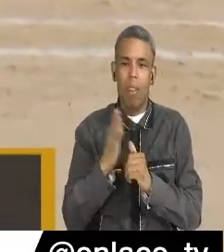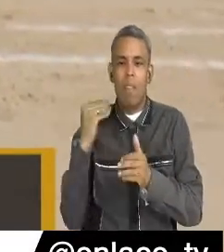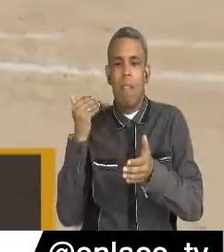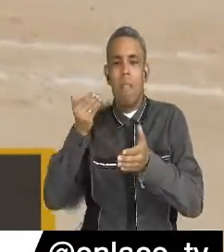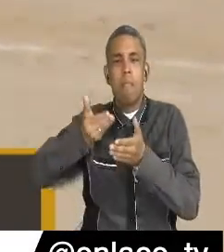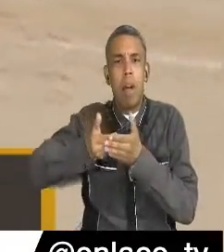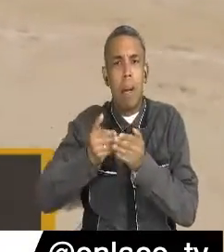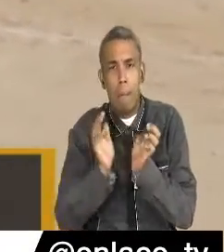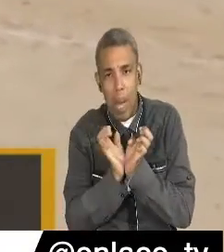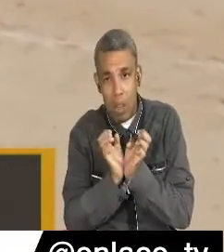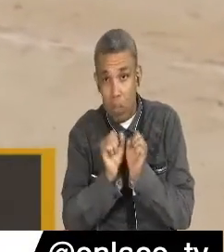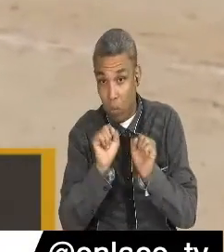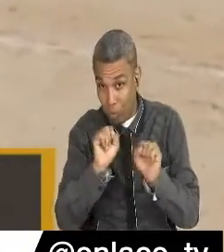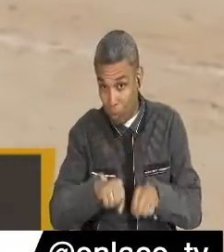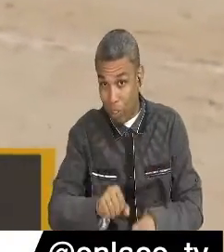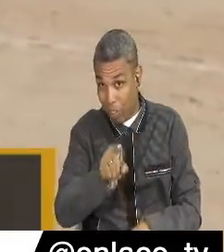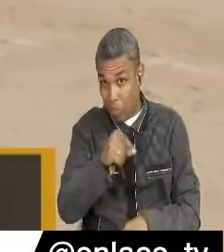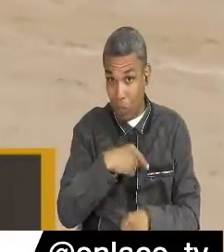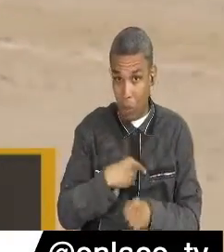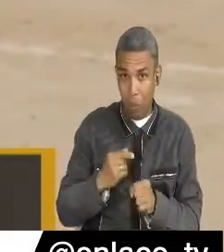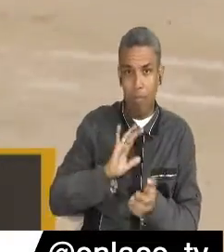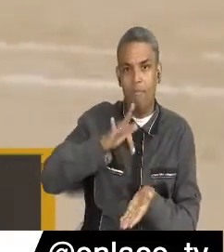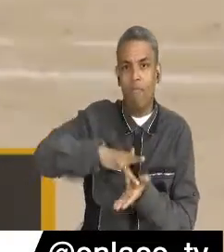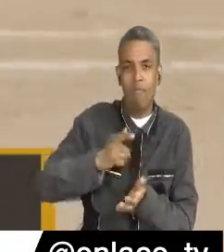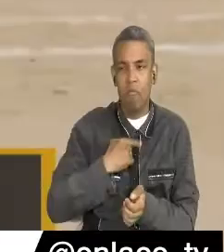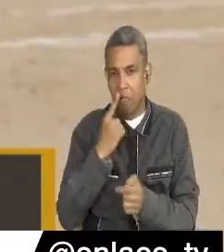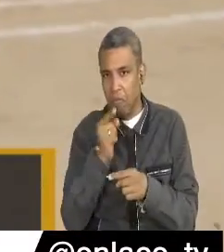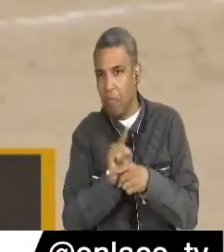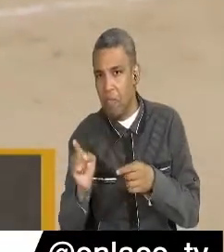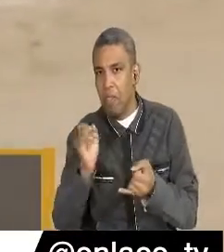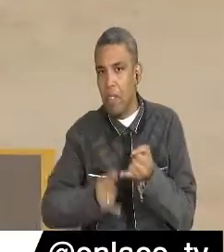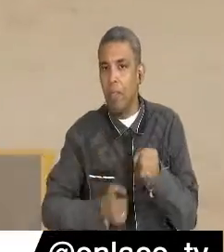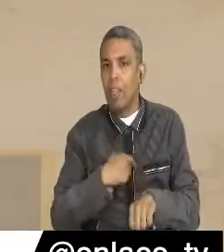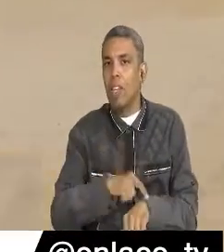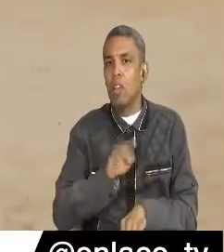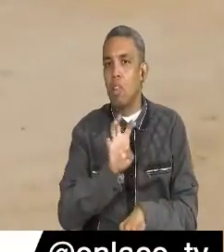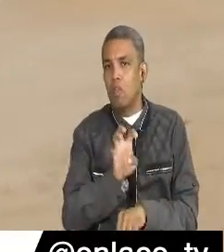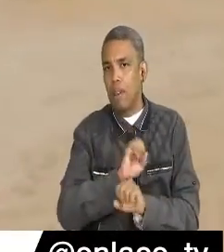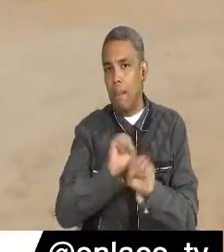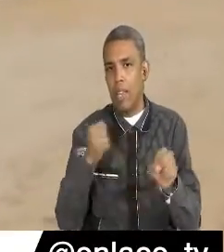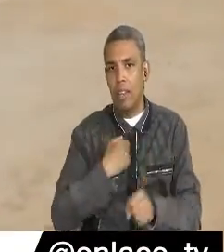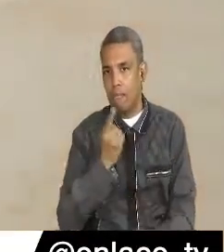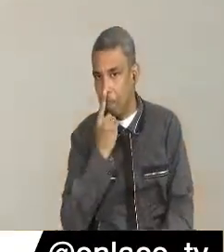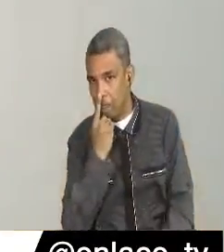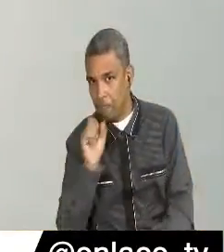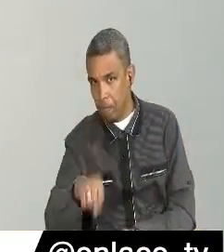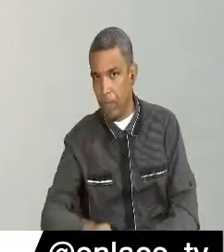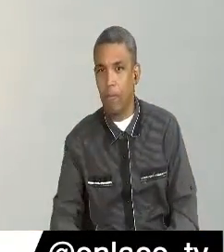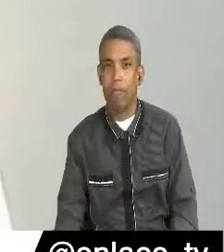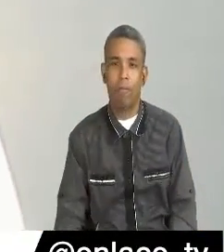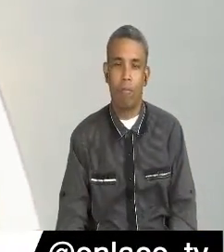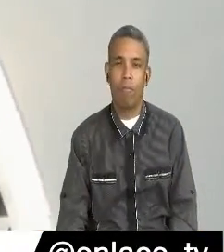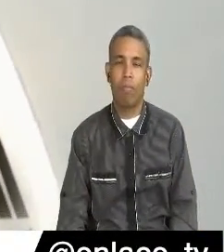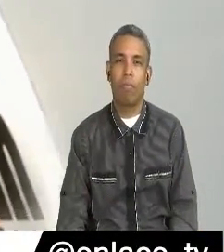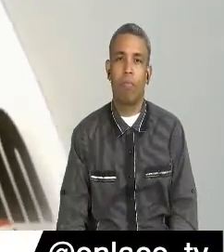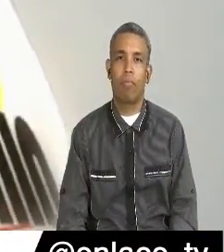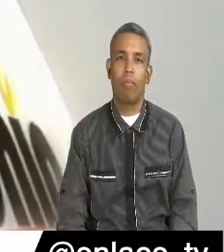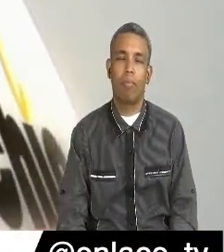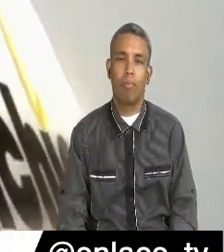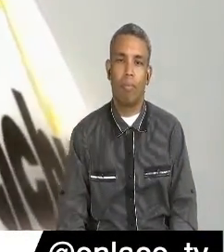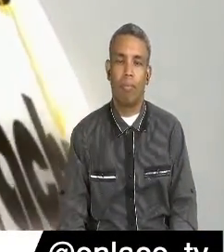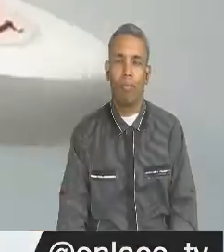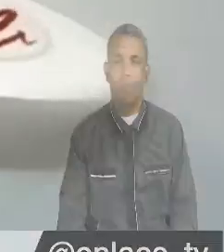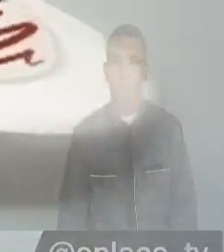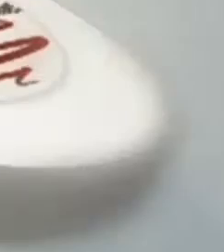mes de mayo y usted puede disfrutar de los encuentros los fines de semana a partir de las 9 de la mañana. Hasta aquí los deportes, con